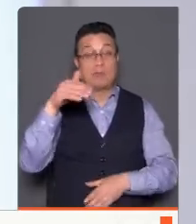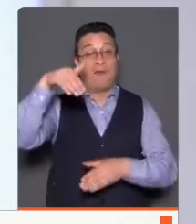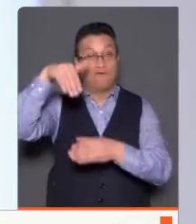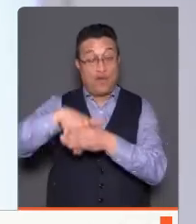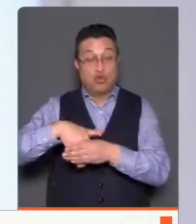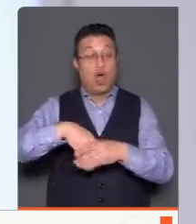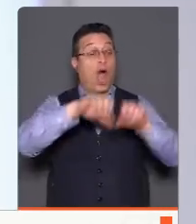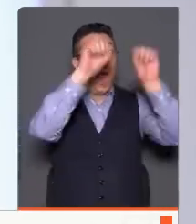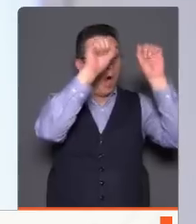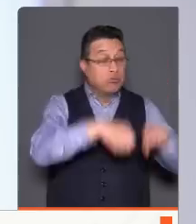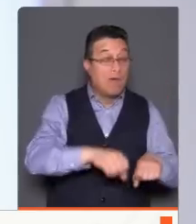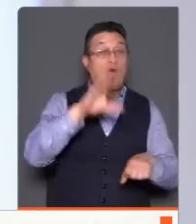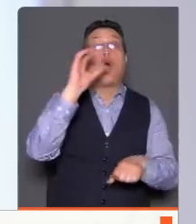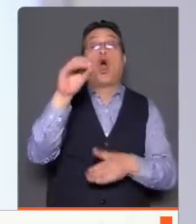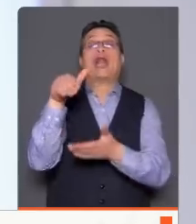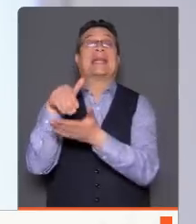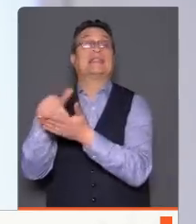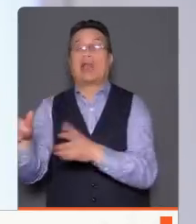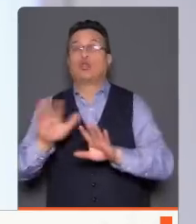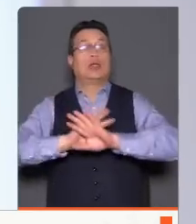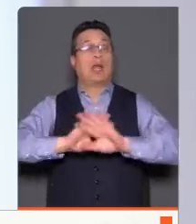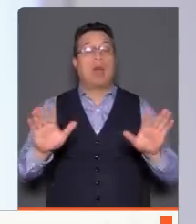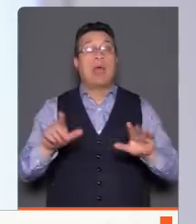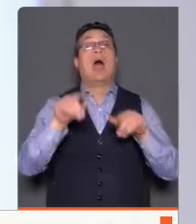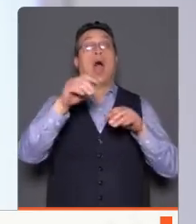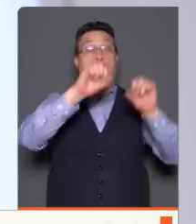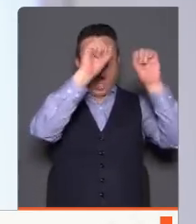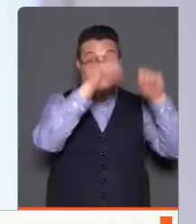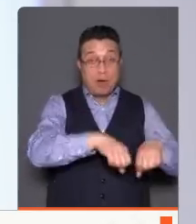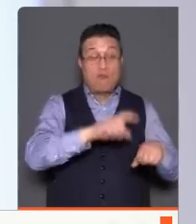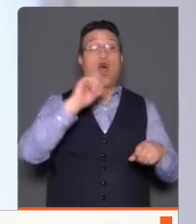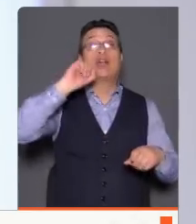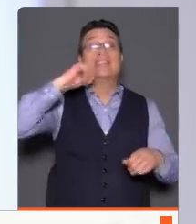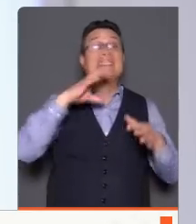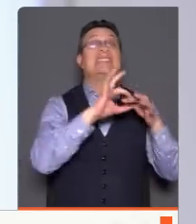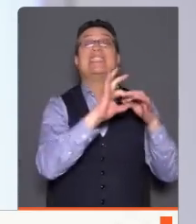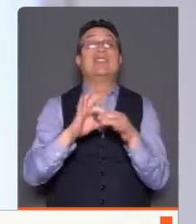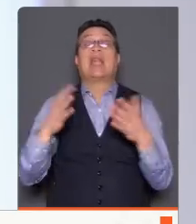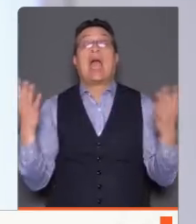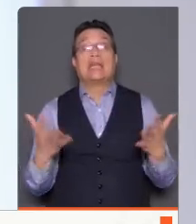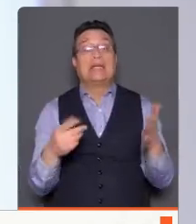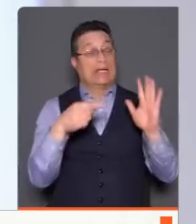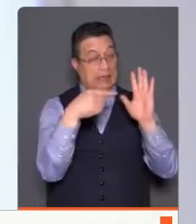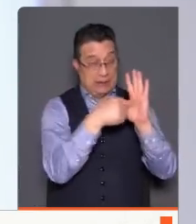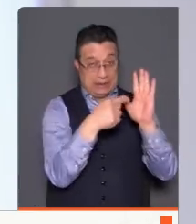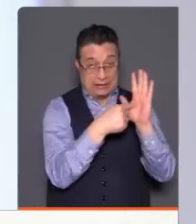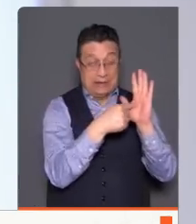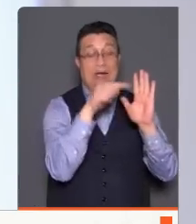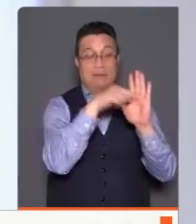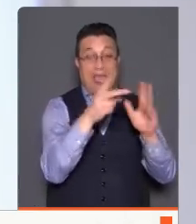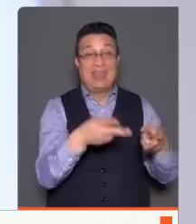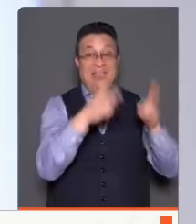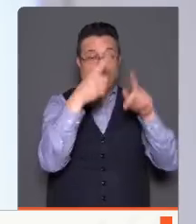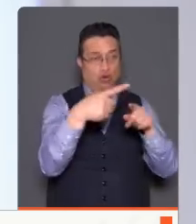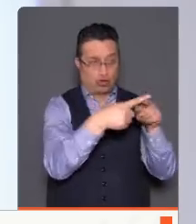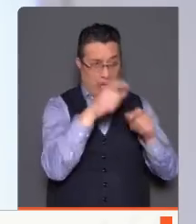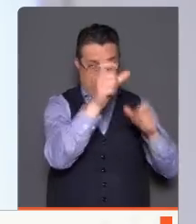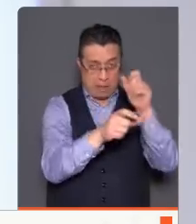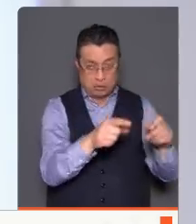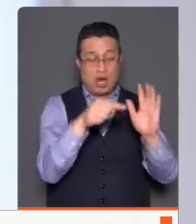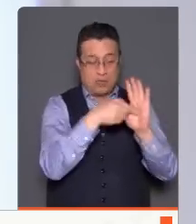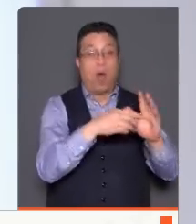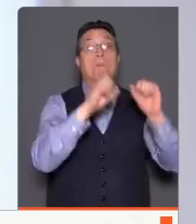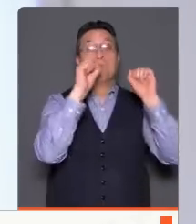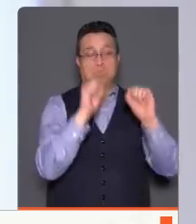¿apruebo o rechazo? El apruebo significa que este texto constitucional que consagra derechos sociales para las personas va a